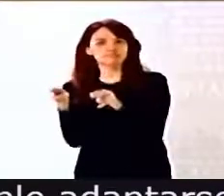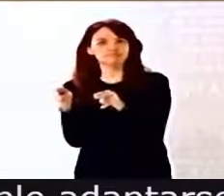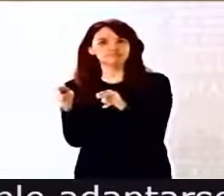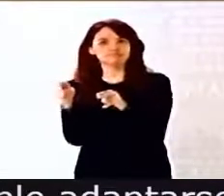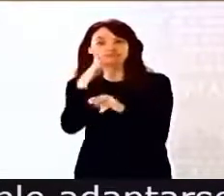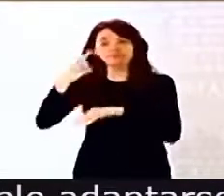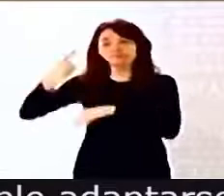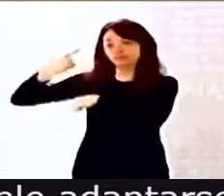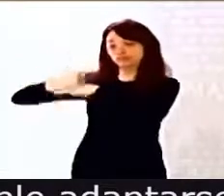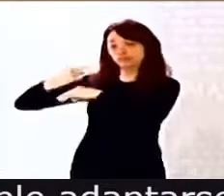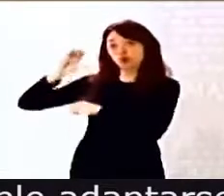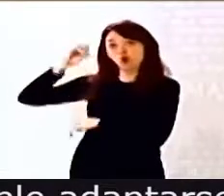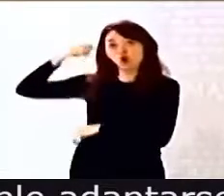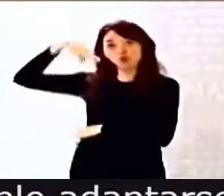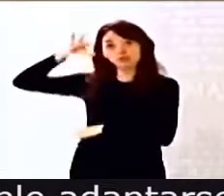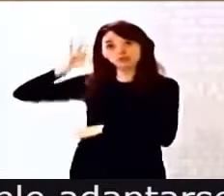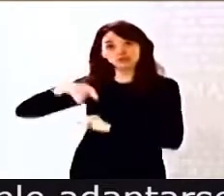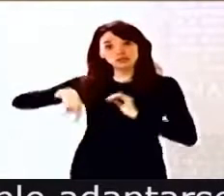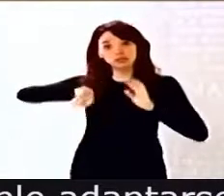la Salud y que es